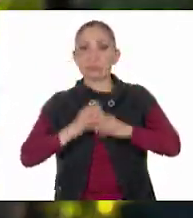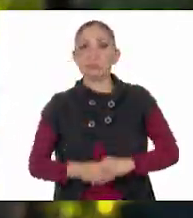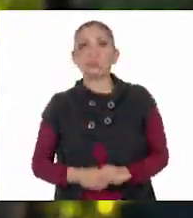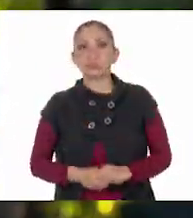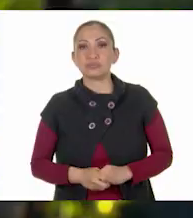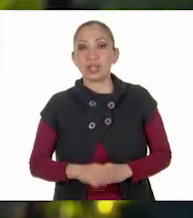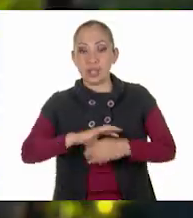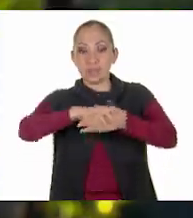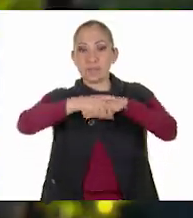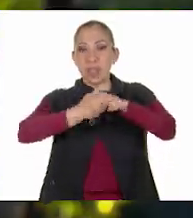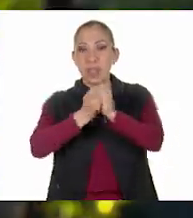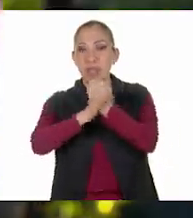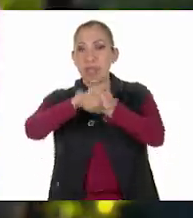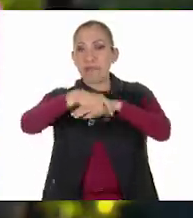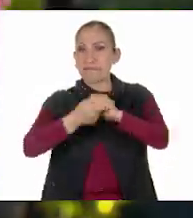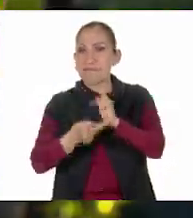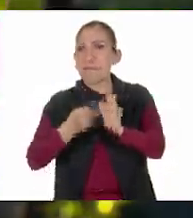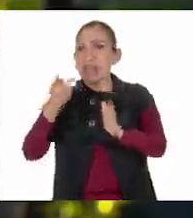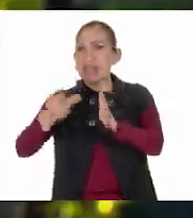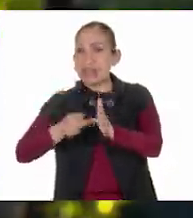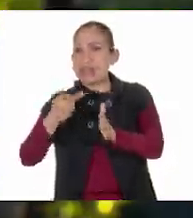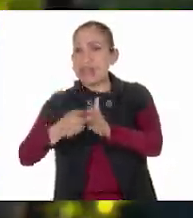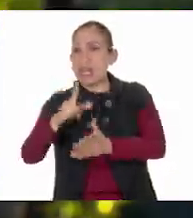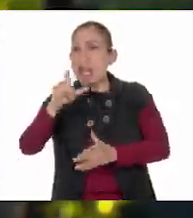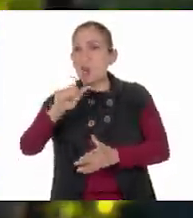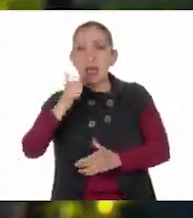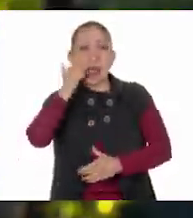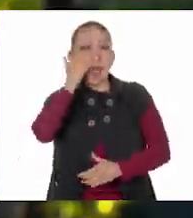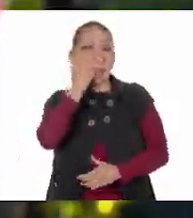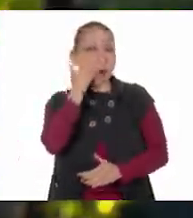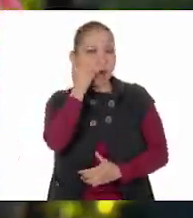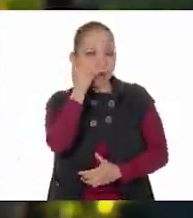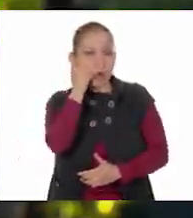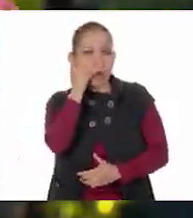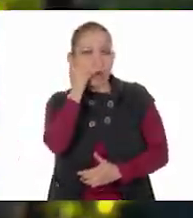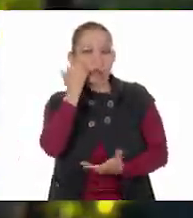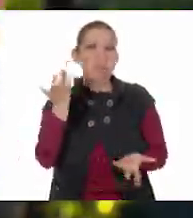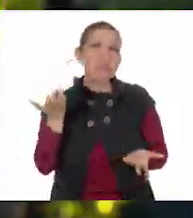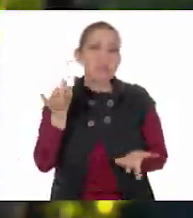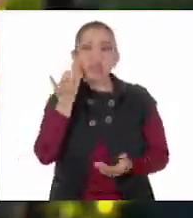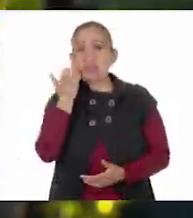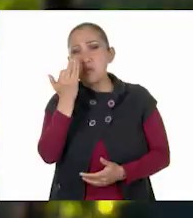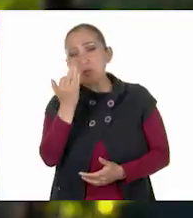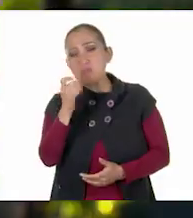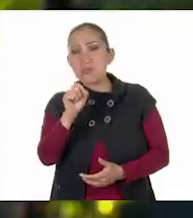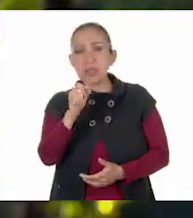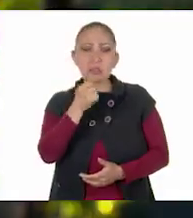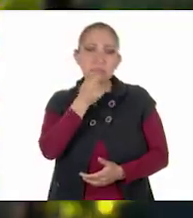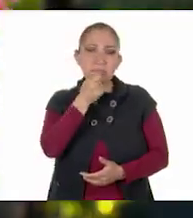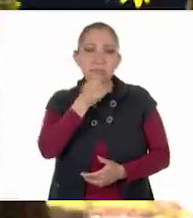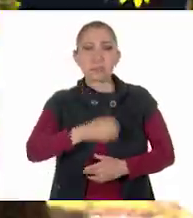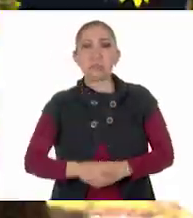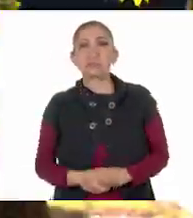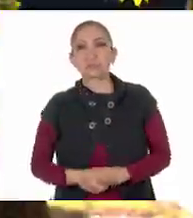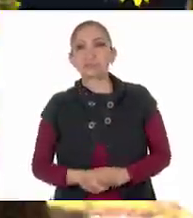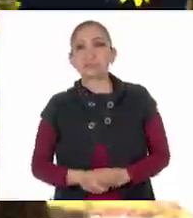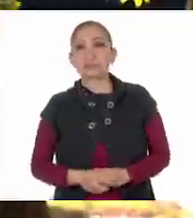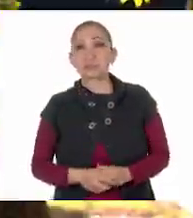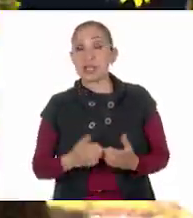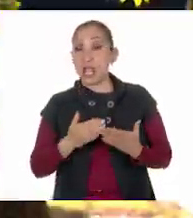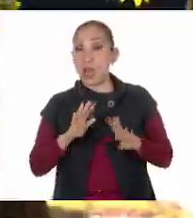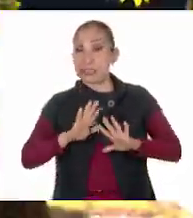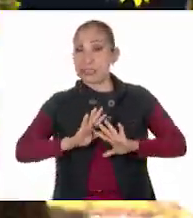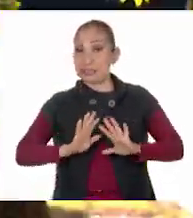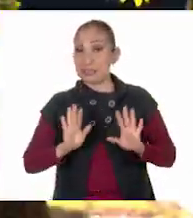cubrebocas. Lava tus manos frecuentemente con agua y con jabón, por lo menos durante 20 segundos. Ahora